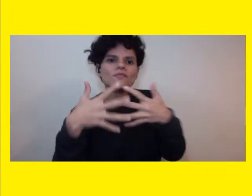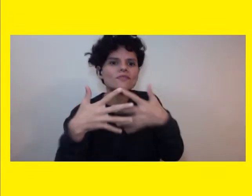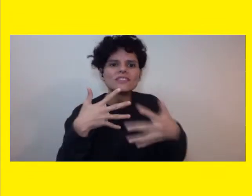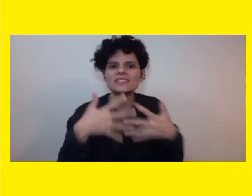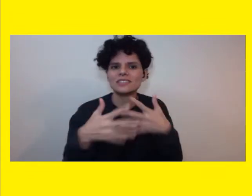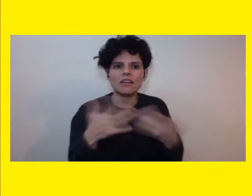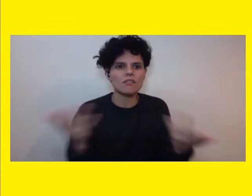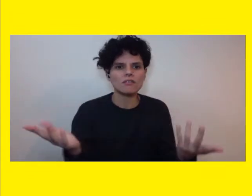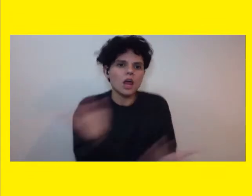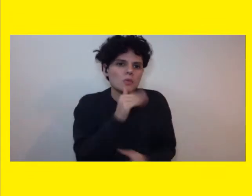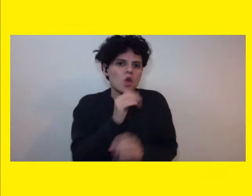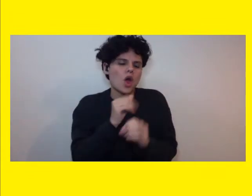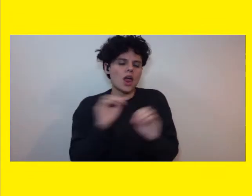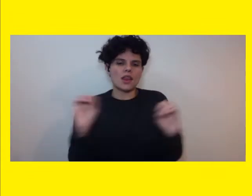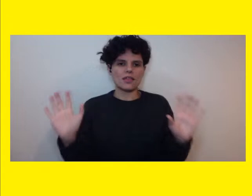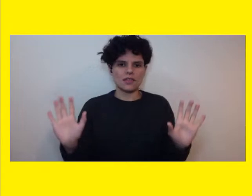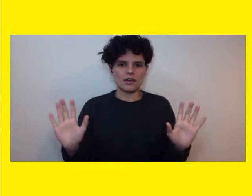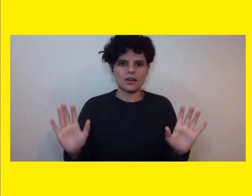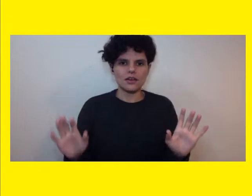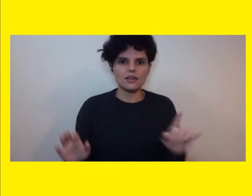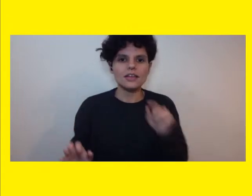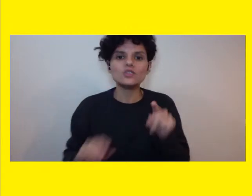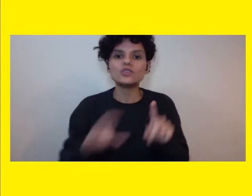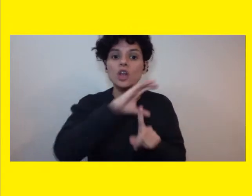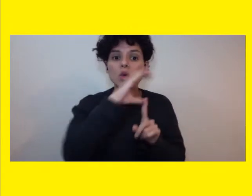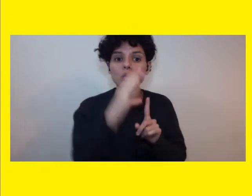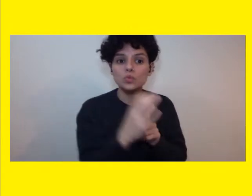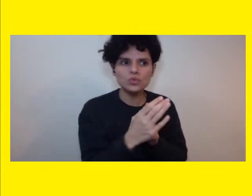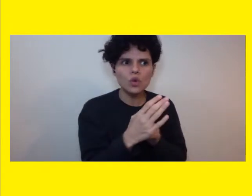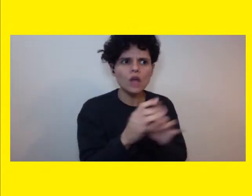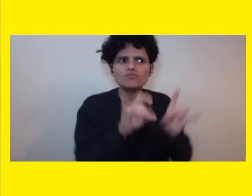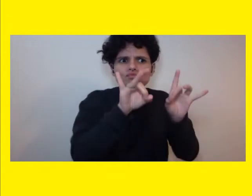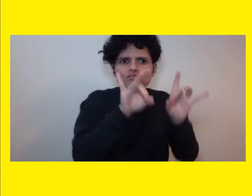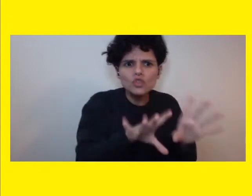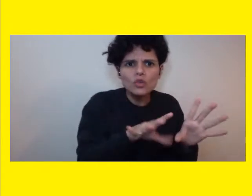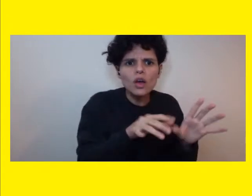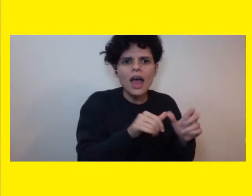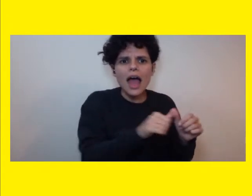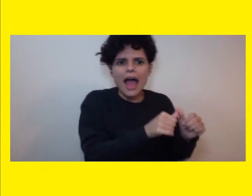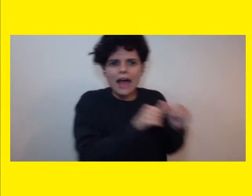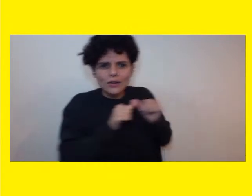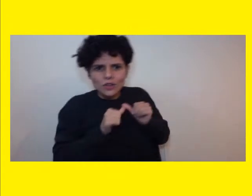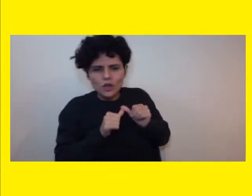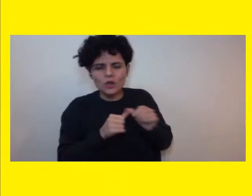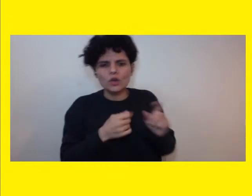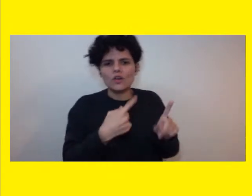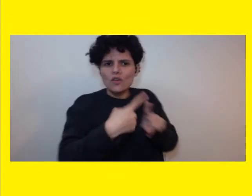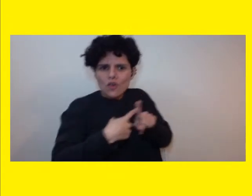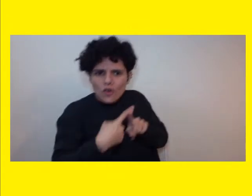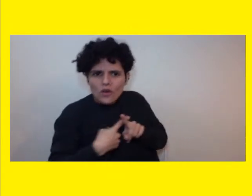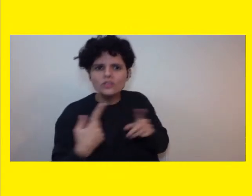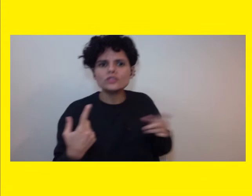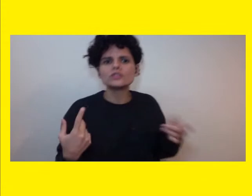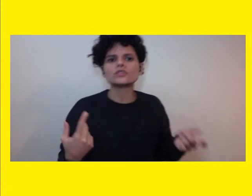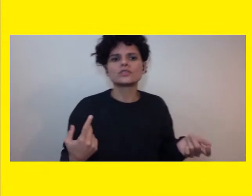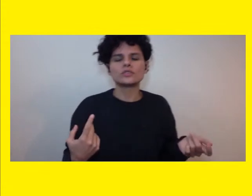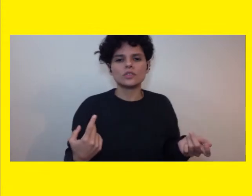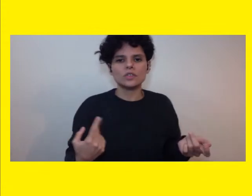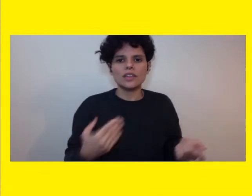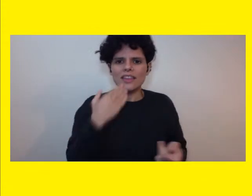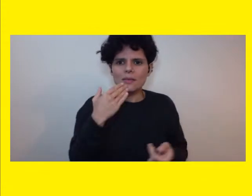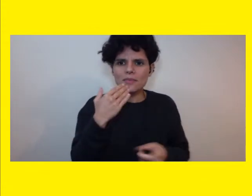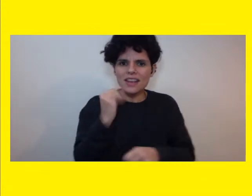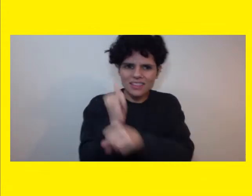que sufrimos también la cultura del acoso y de la violación, sufrimos la revictimización en los espacios institucionales,